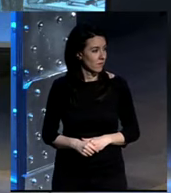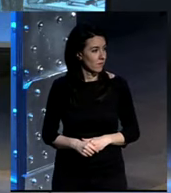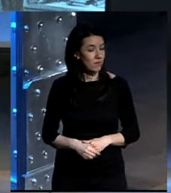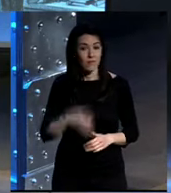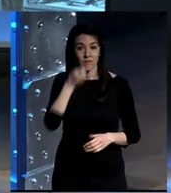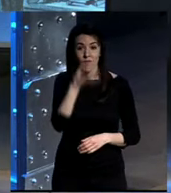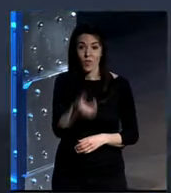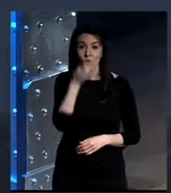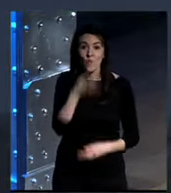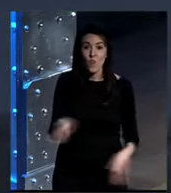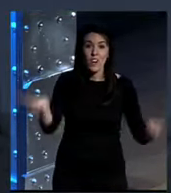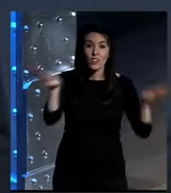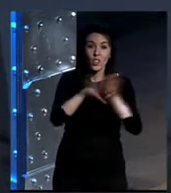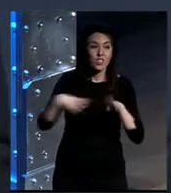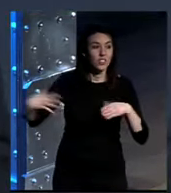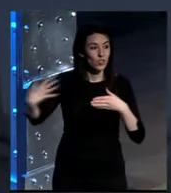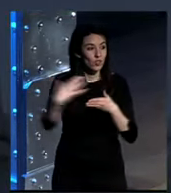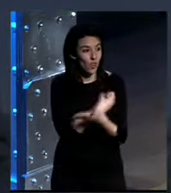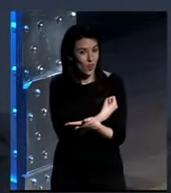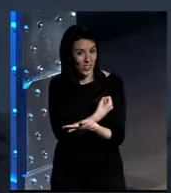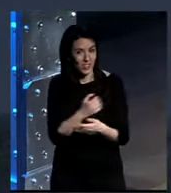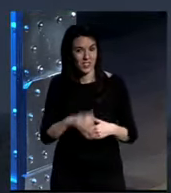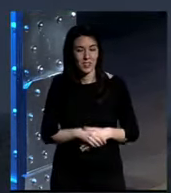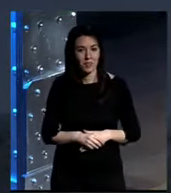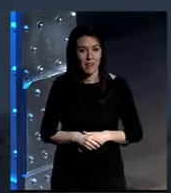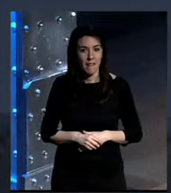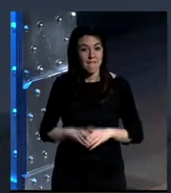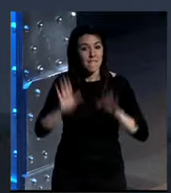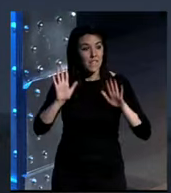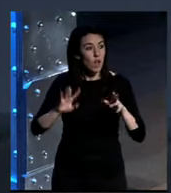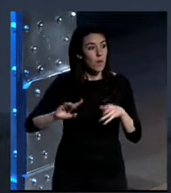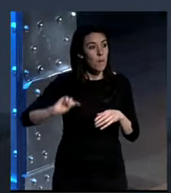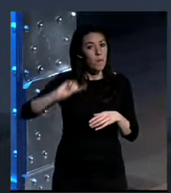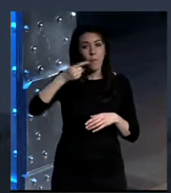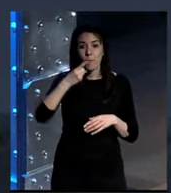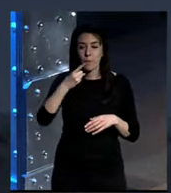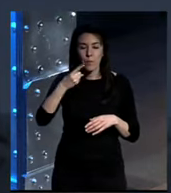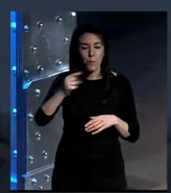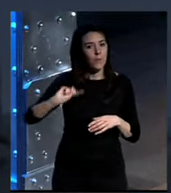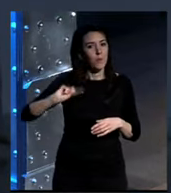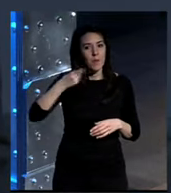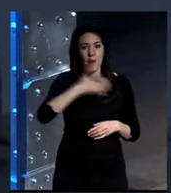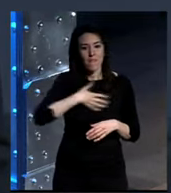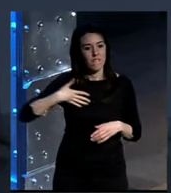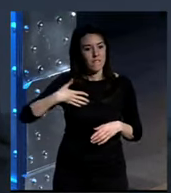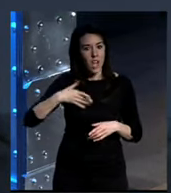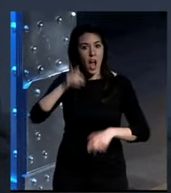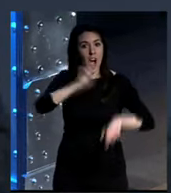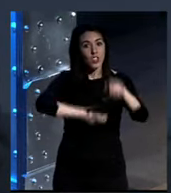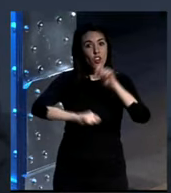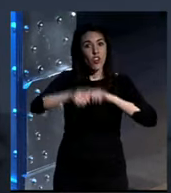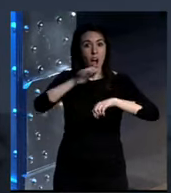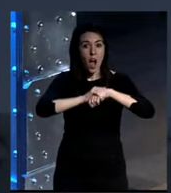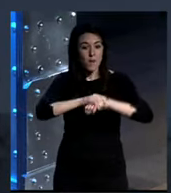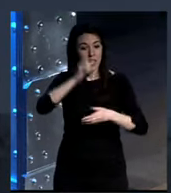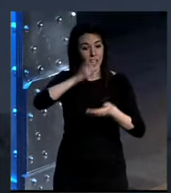Bueno, buenas noches a todos. Pero lo primero de todo, quiero desde la Asociación de Amigos del